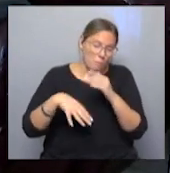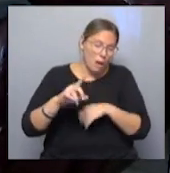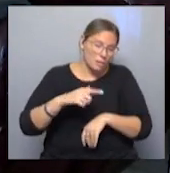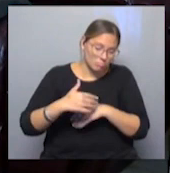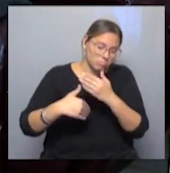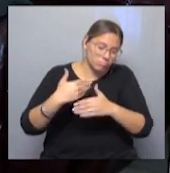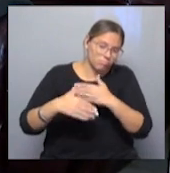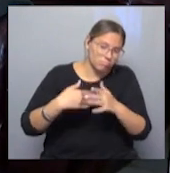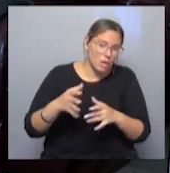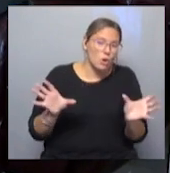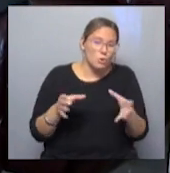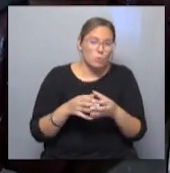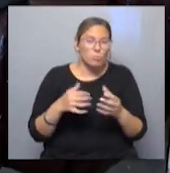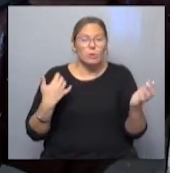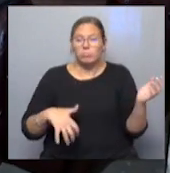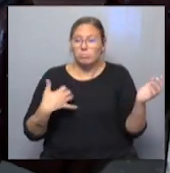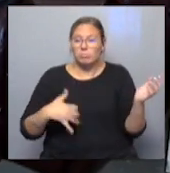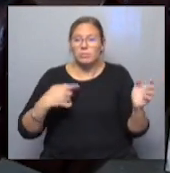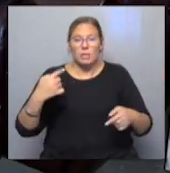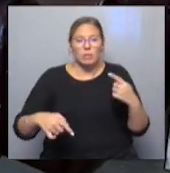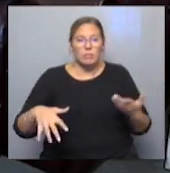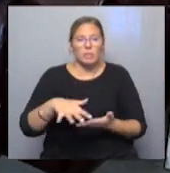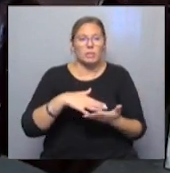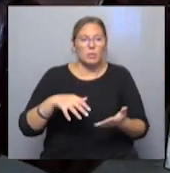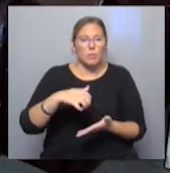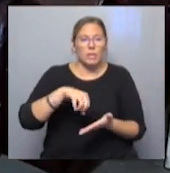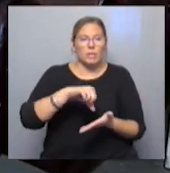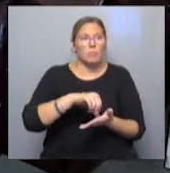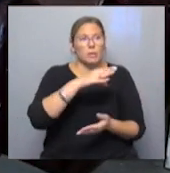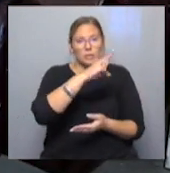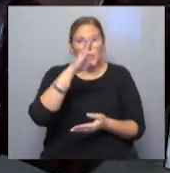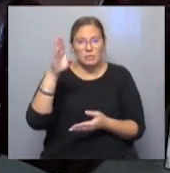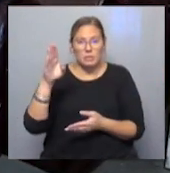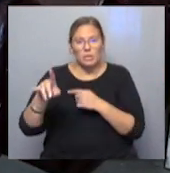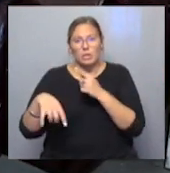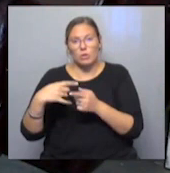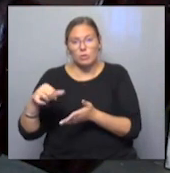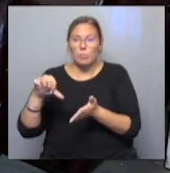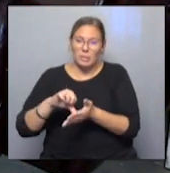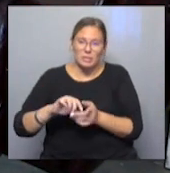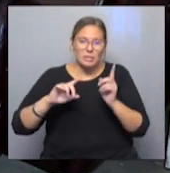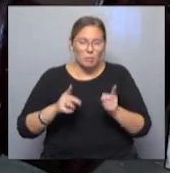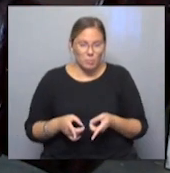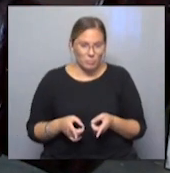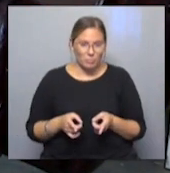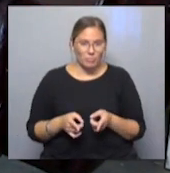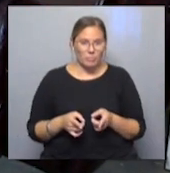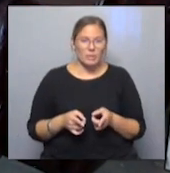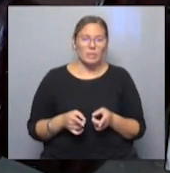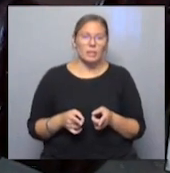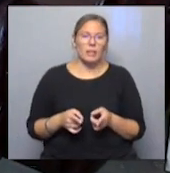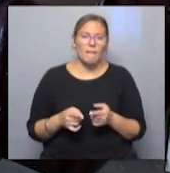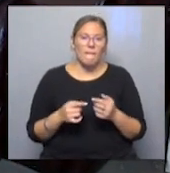este grupo tocando en diferentes partes del país y fuera ¿por qué no también? Así que, bueno, muchas